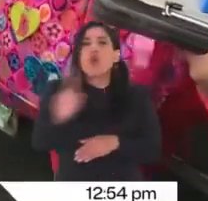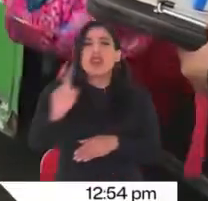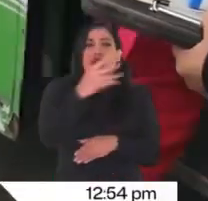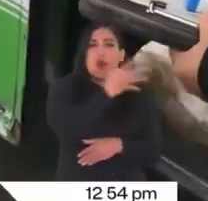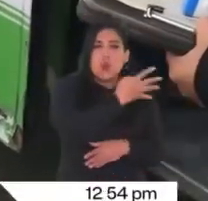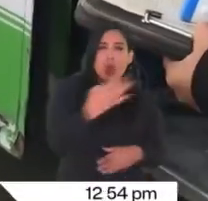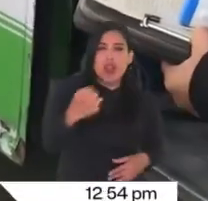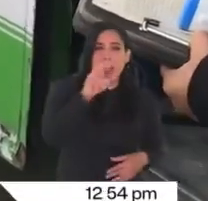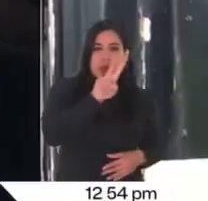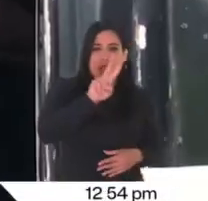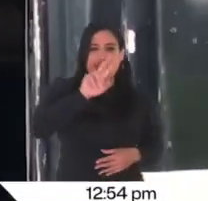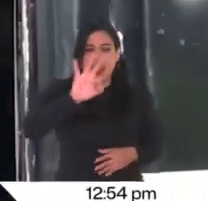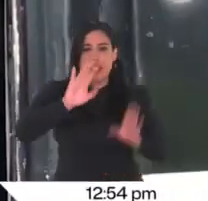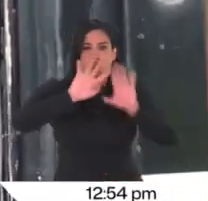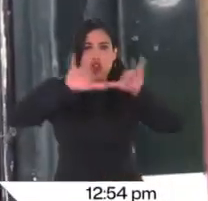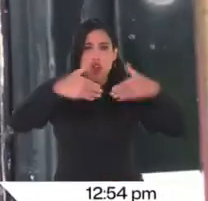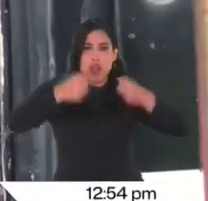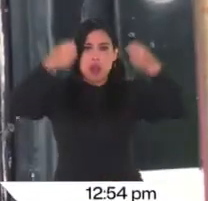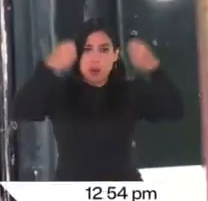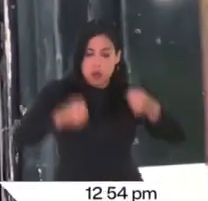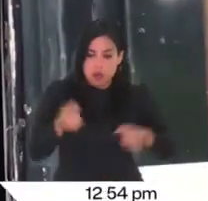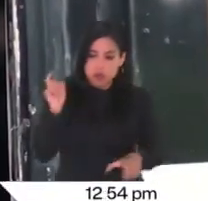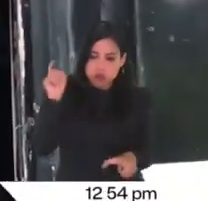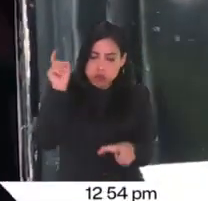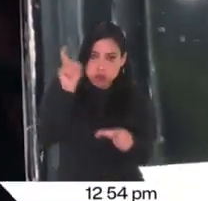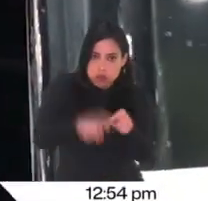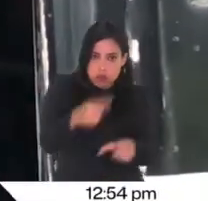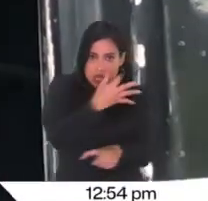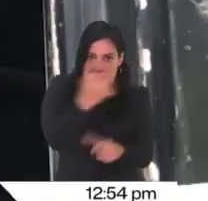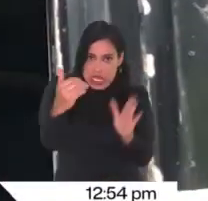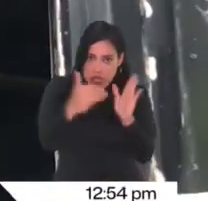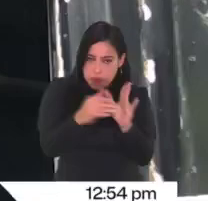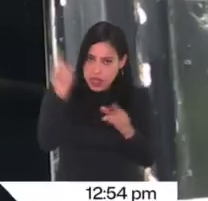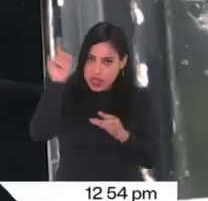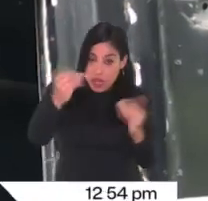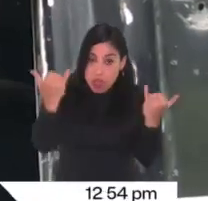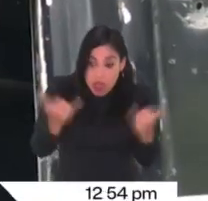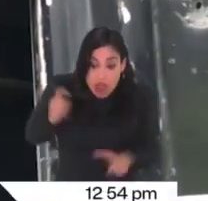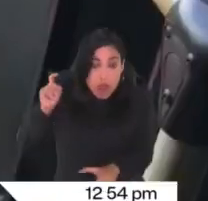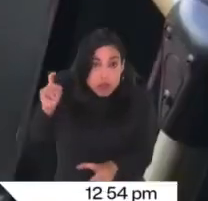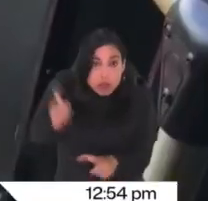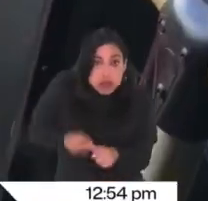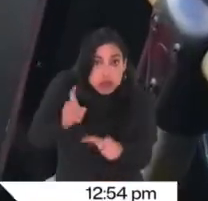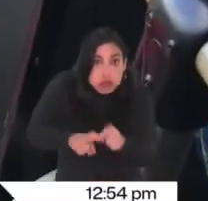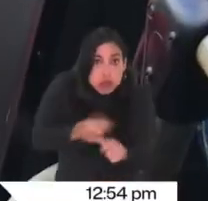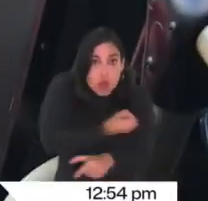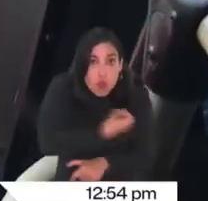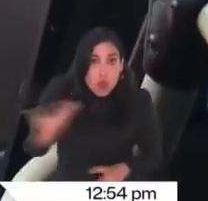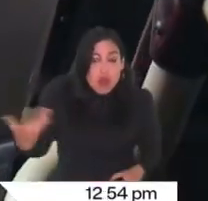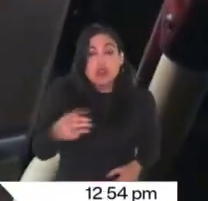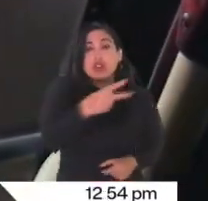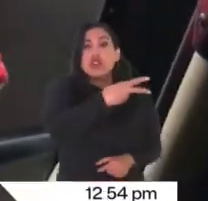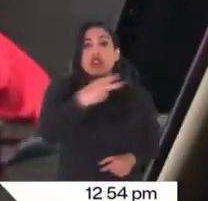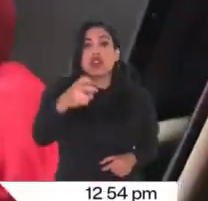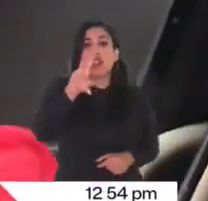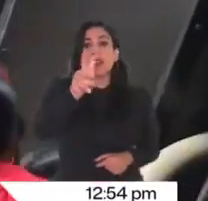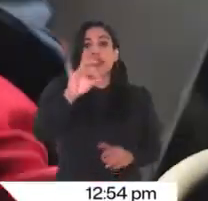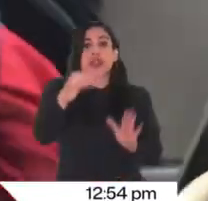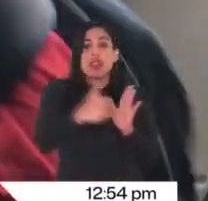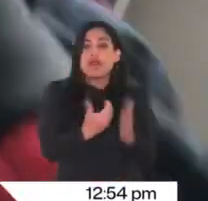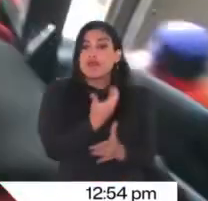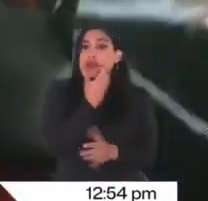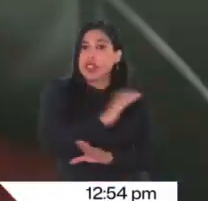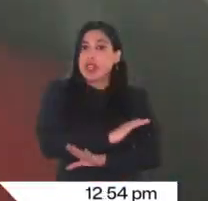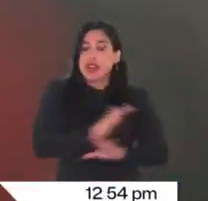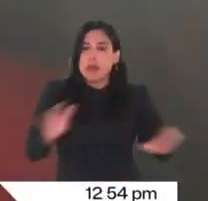423 sedes educativas que tiene la ciudad, pero apenas van 200.301 matrículas. Habían dejado,